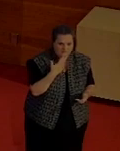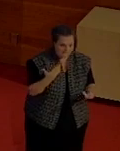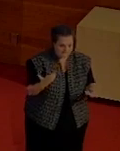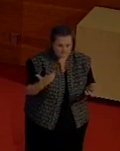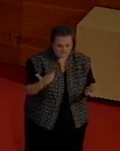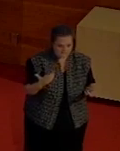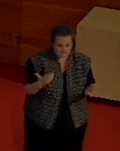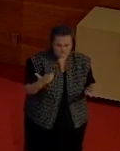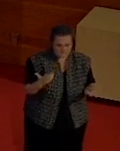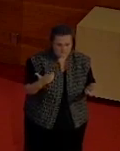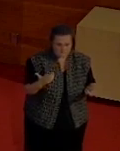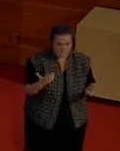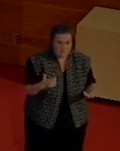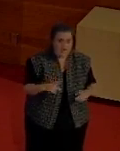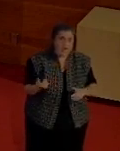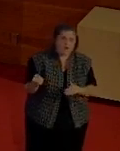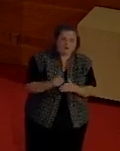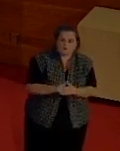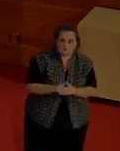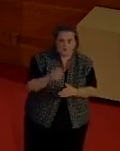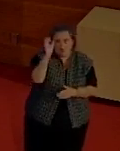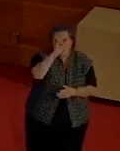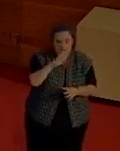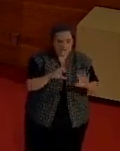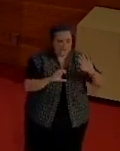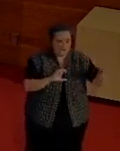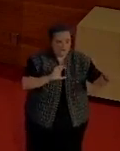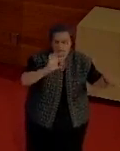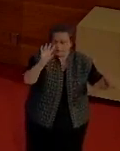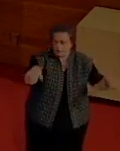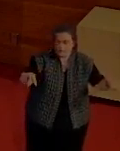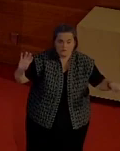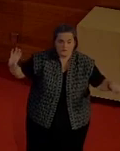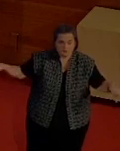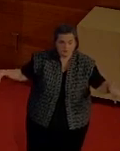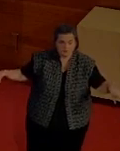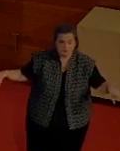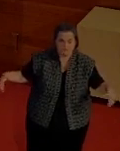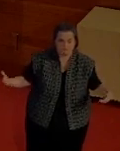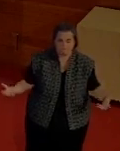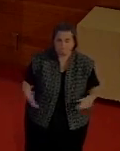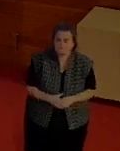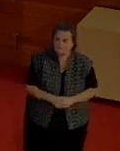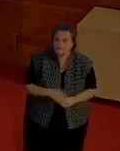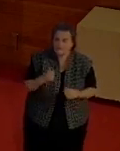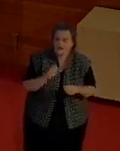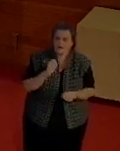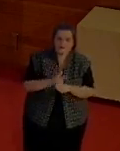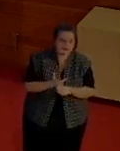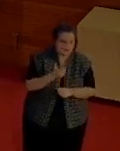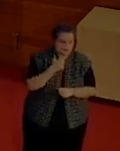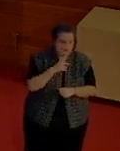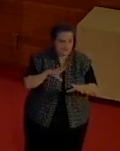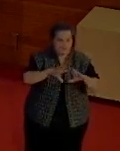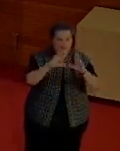una volvemos a una polarización en bloques Yo entiendo que es imposible hay quien apuesta hoy en día por la